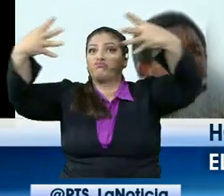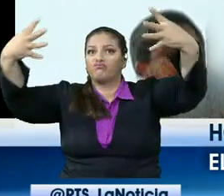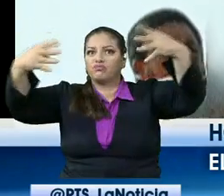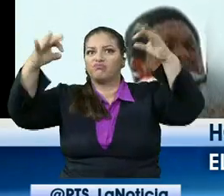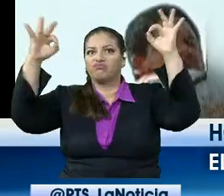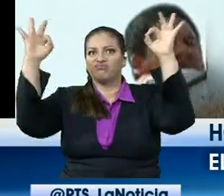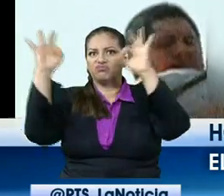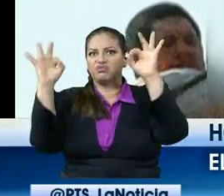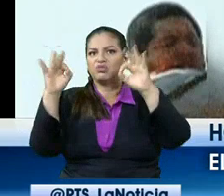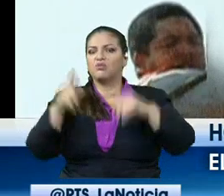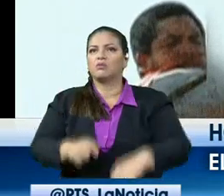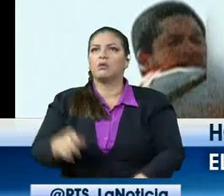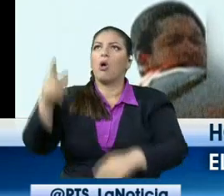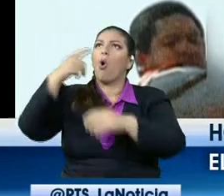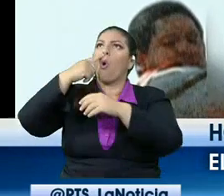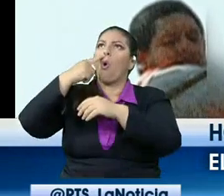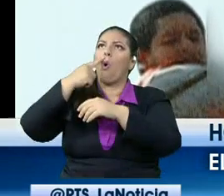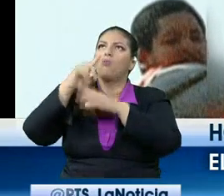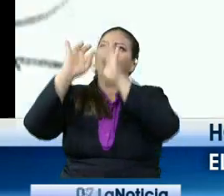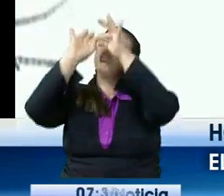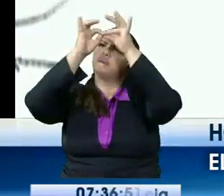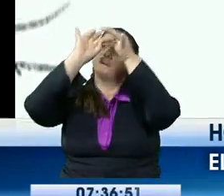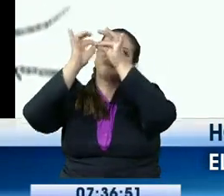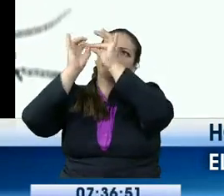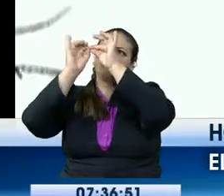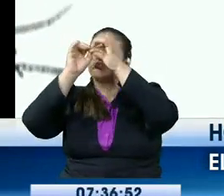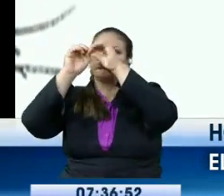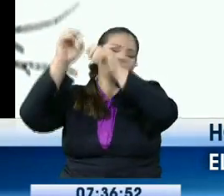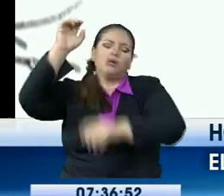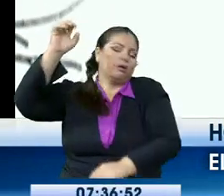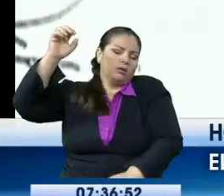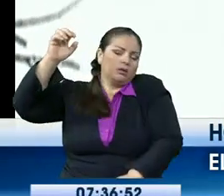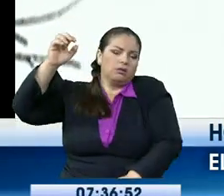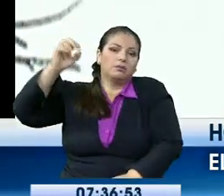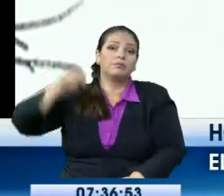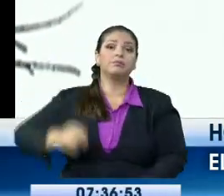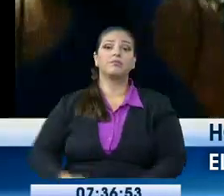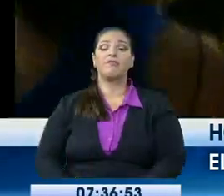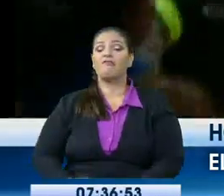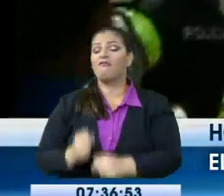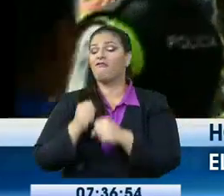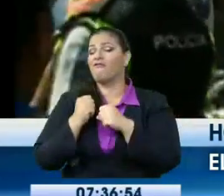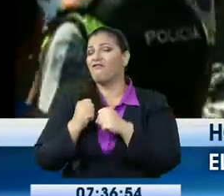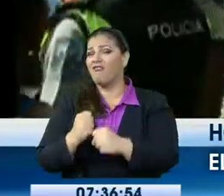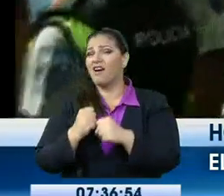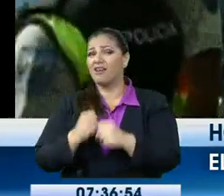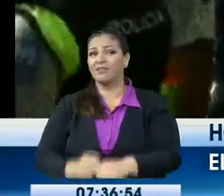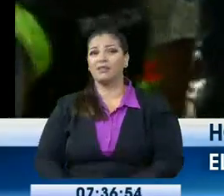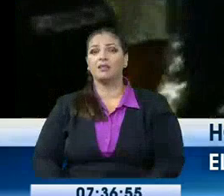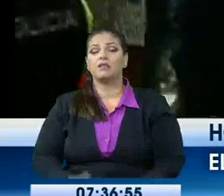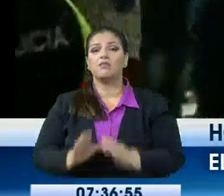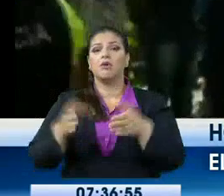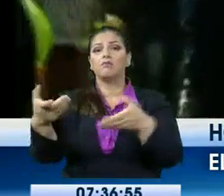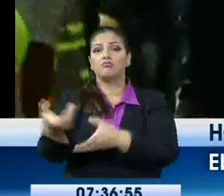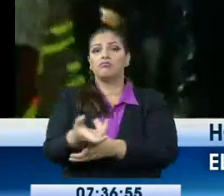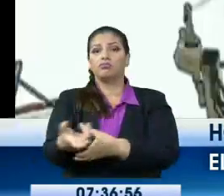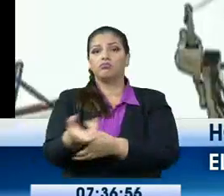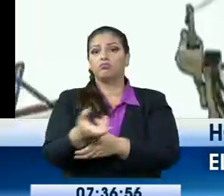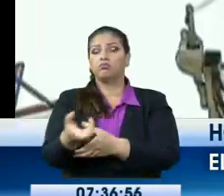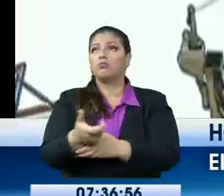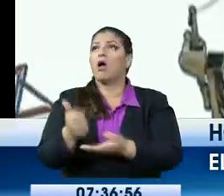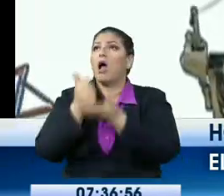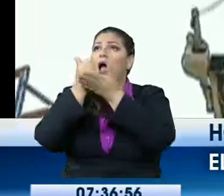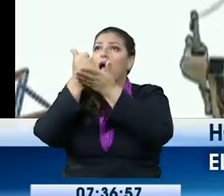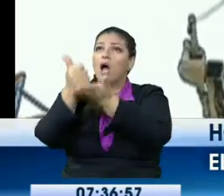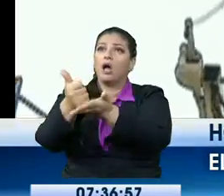superior de este poste. Para sacarlo de ese peligroso lugar, después de unos minutos llegaron los bomberos y con